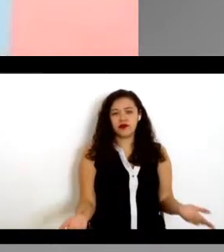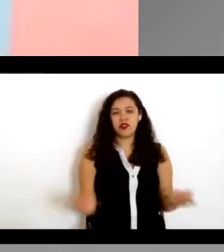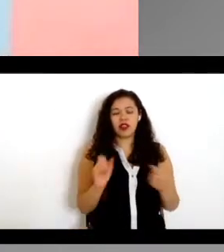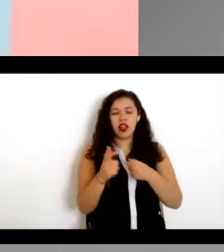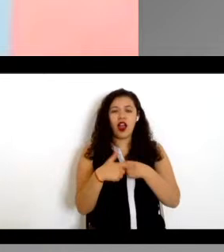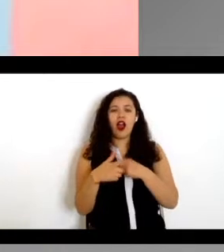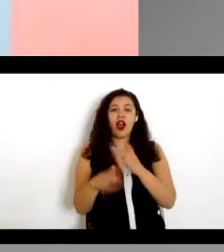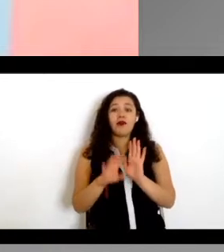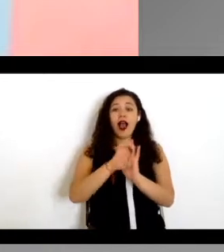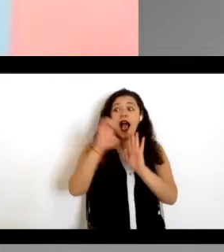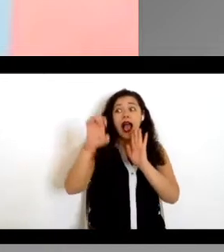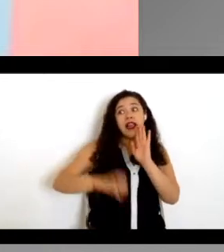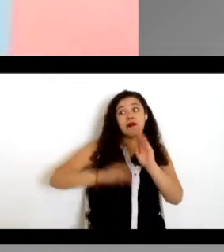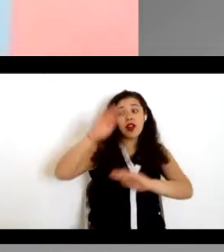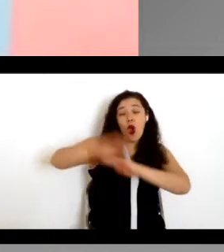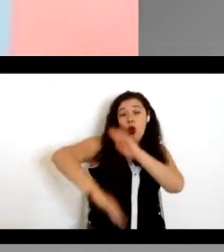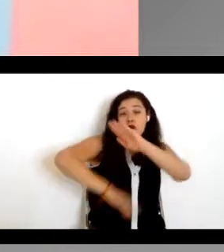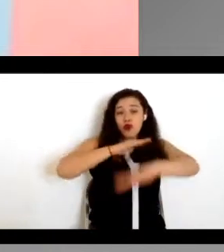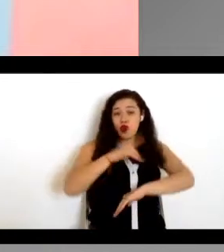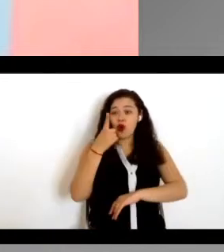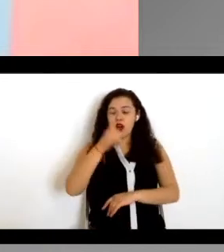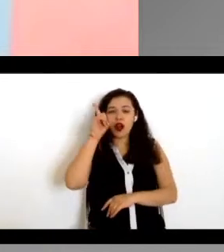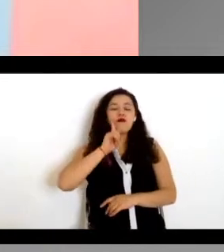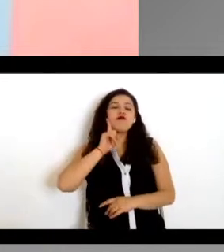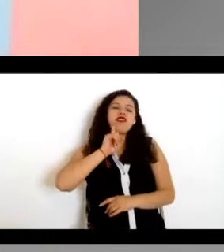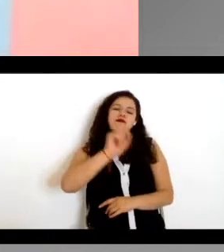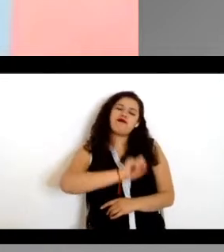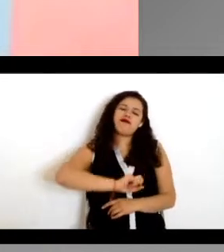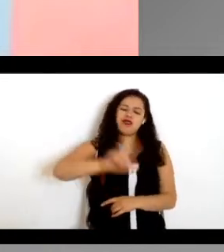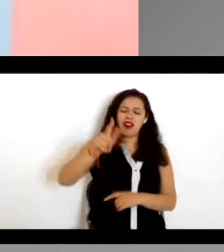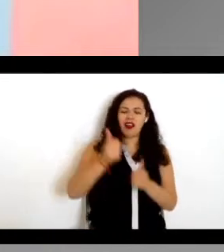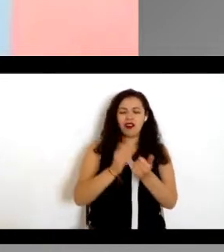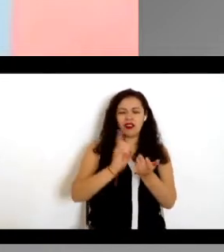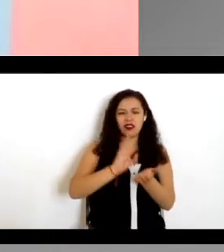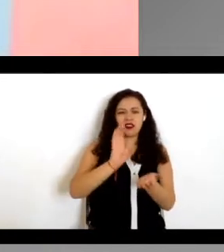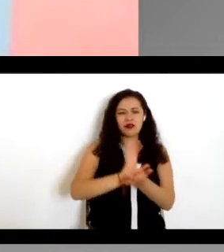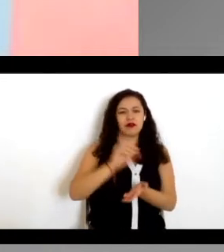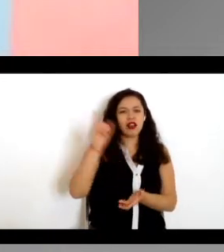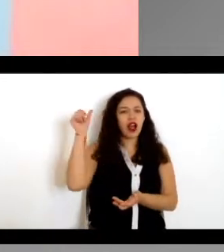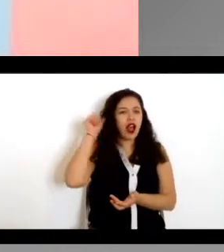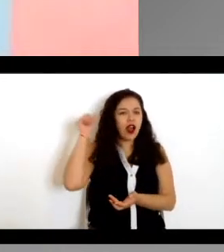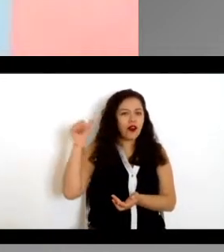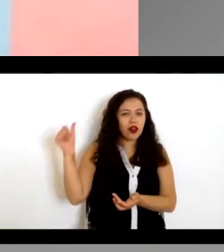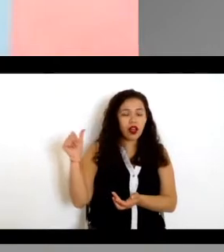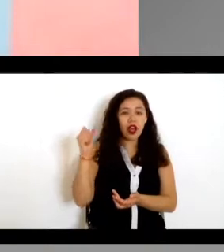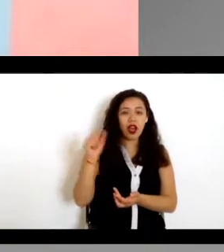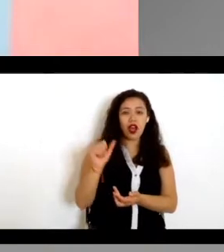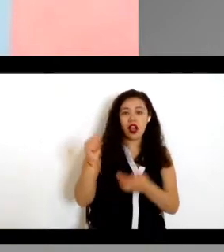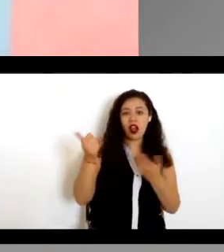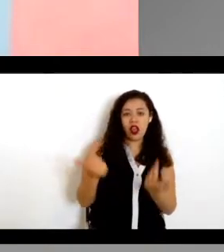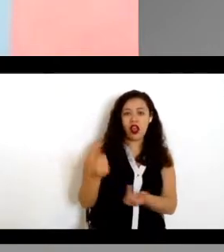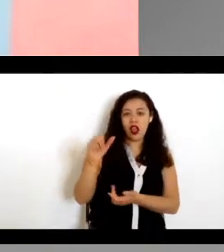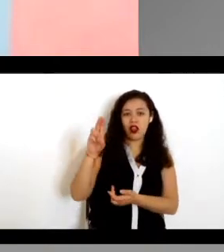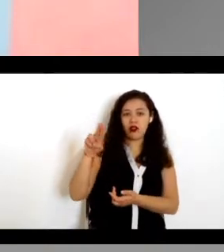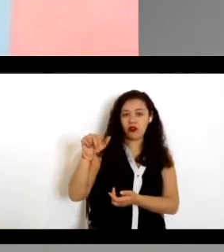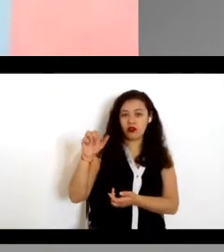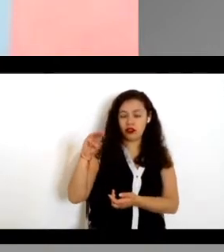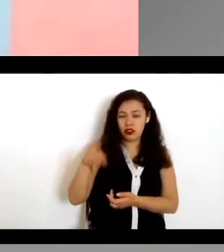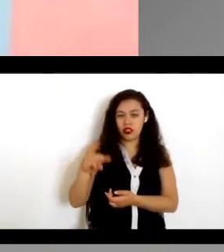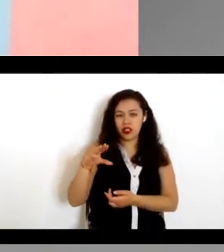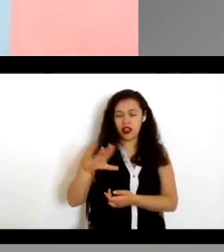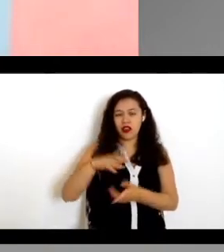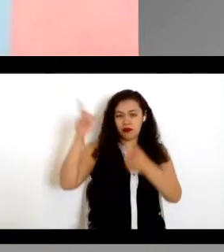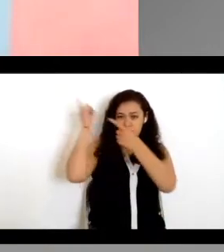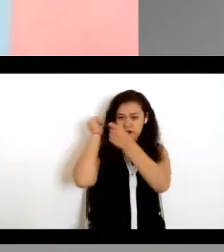ejemplo de éxito cuando solo una mujer profesionista con discapacidad auditiva llega a la UNAM y se titula hoy en día en pleno